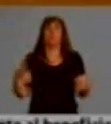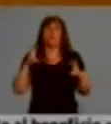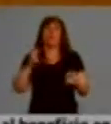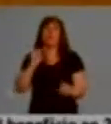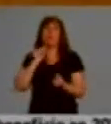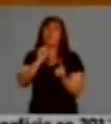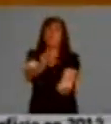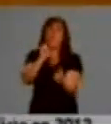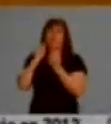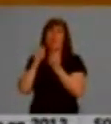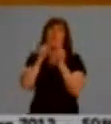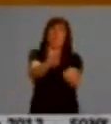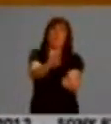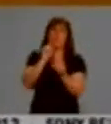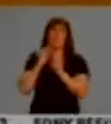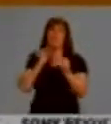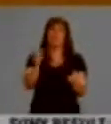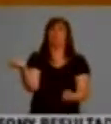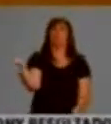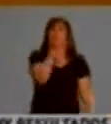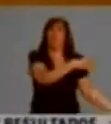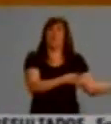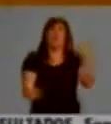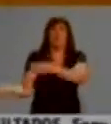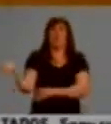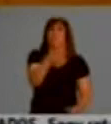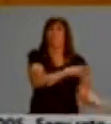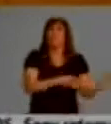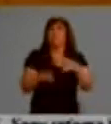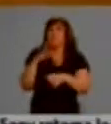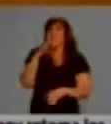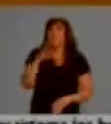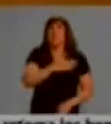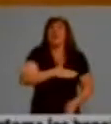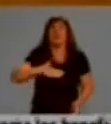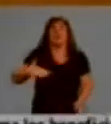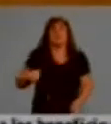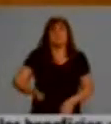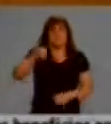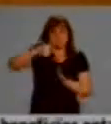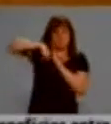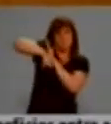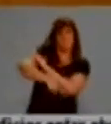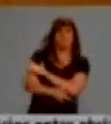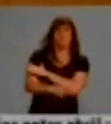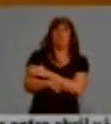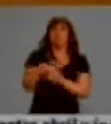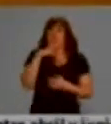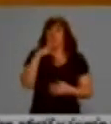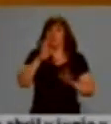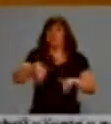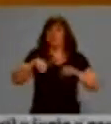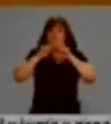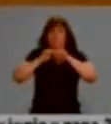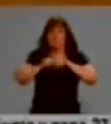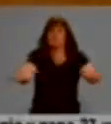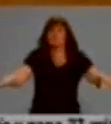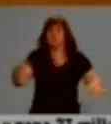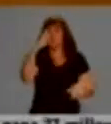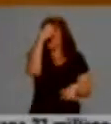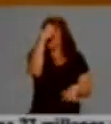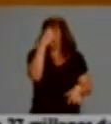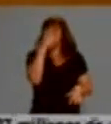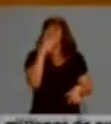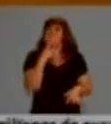pum entre unos y otros. La gente quiere ir más allá. Se ha extendido una imagen de